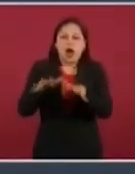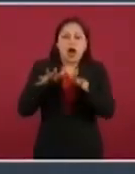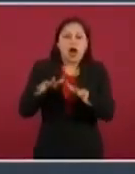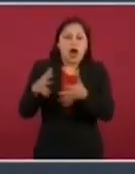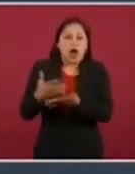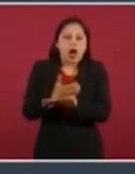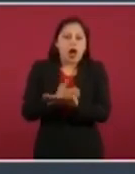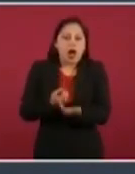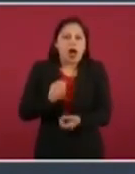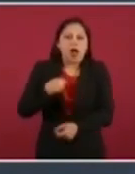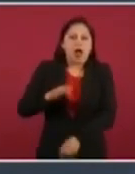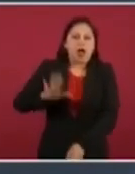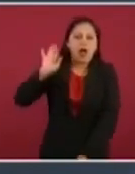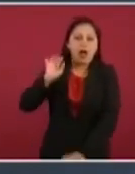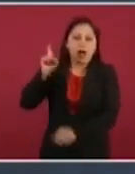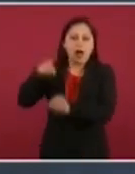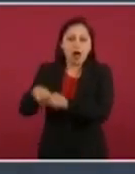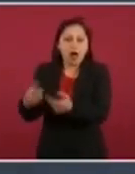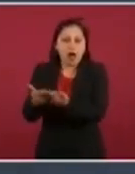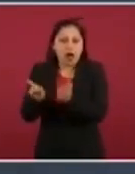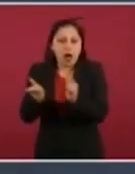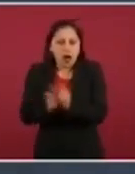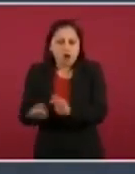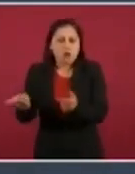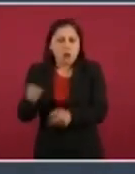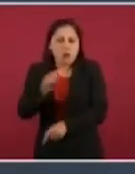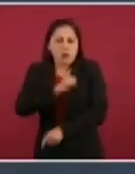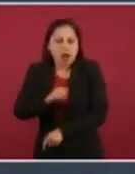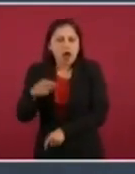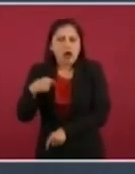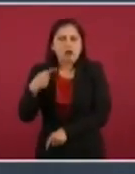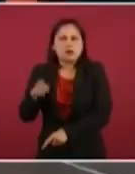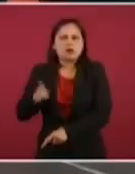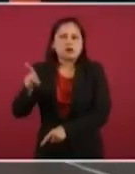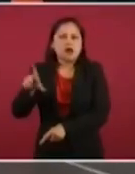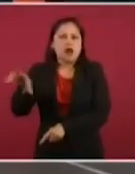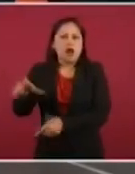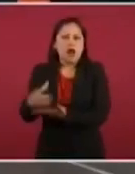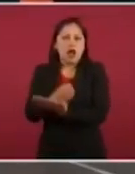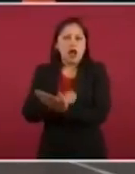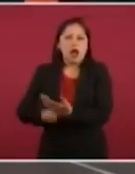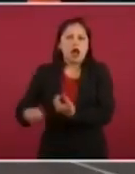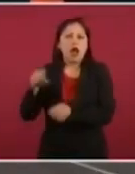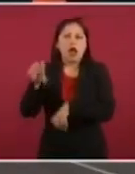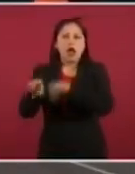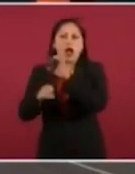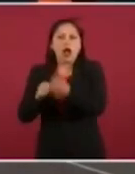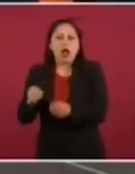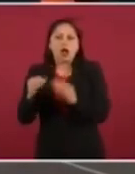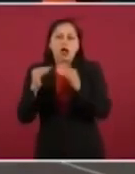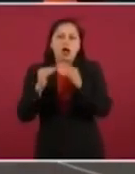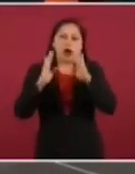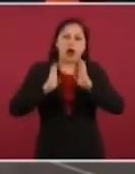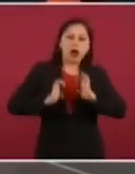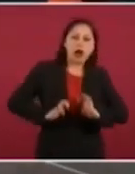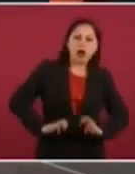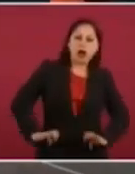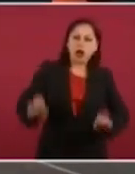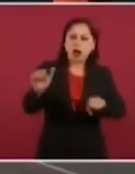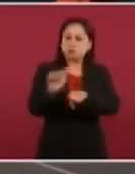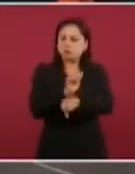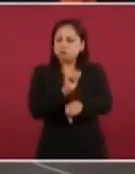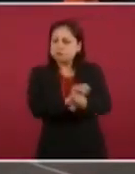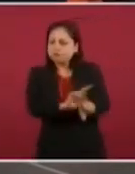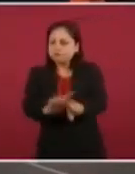participar en esas actividades ilícitas mansiones carros de lujo